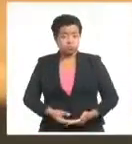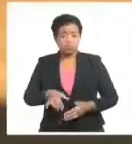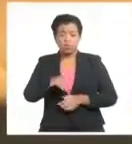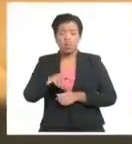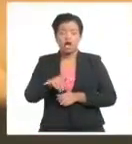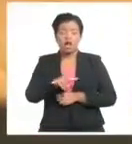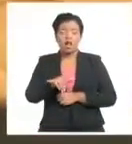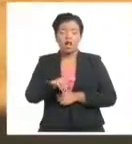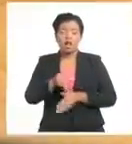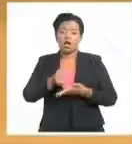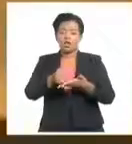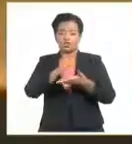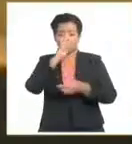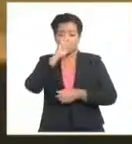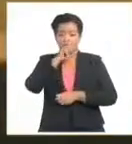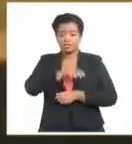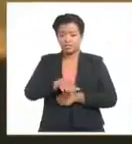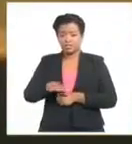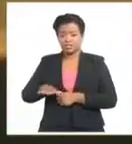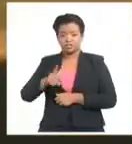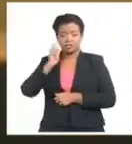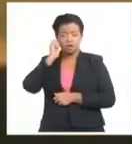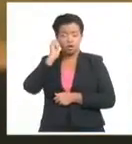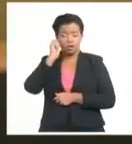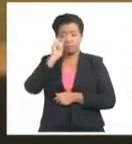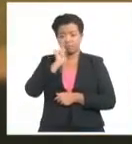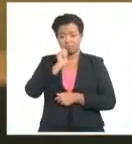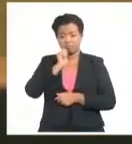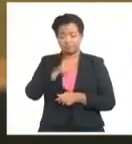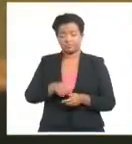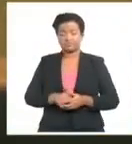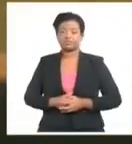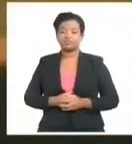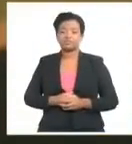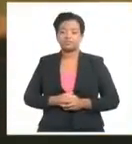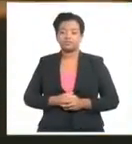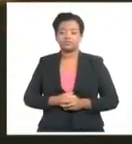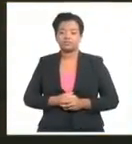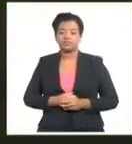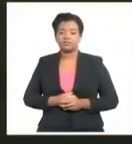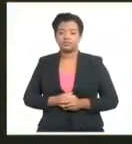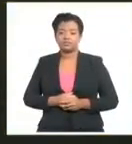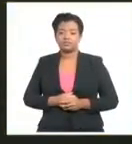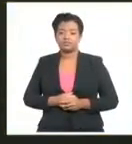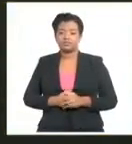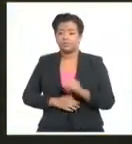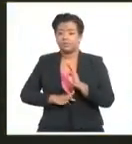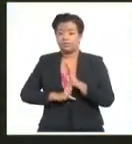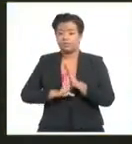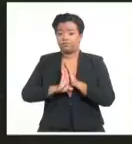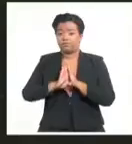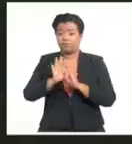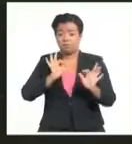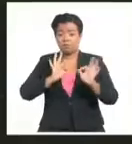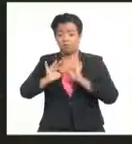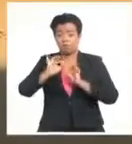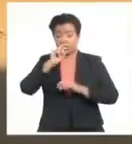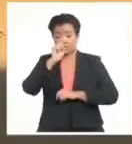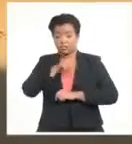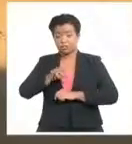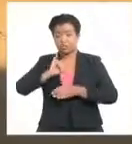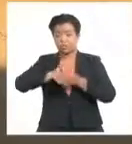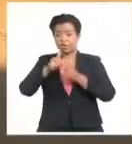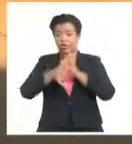para y niños en el afán de avanzar mucho más en la protección de los infantes en el proyecto de código de las familias se